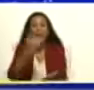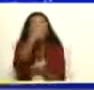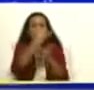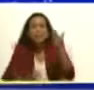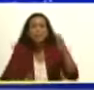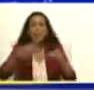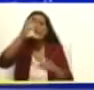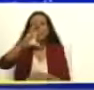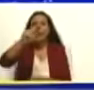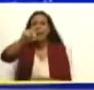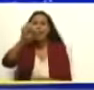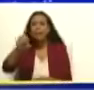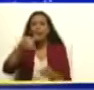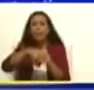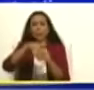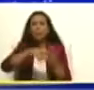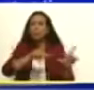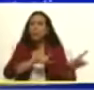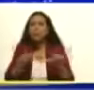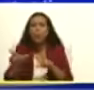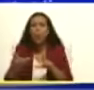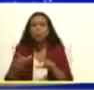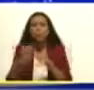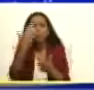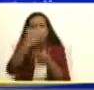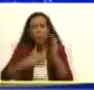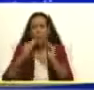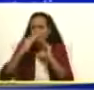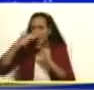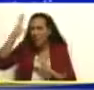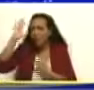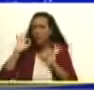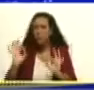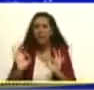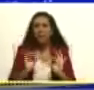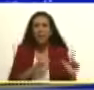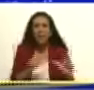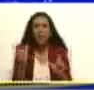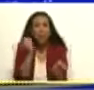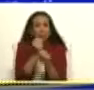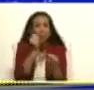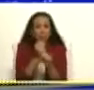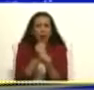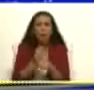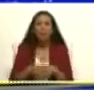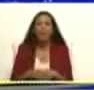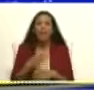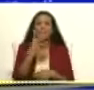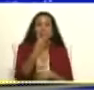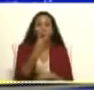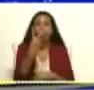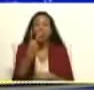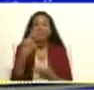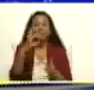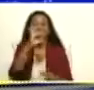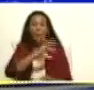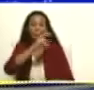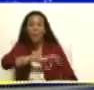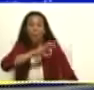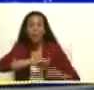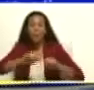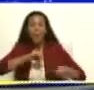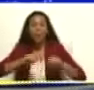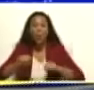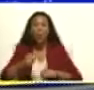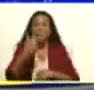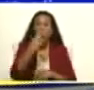inscritos, partícipes de todas las instancias de trabajo de los 43 movimientos sociales y